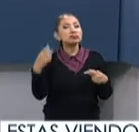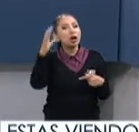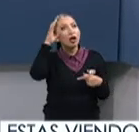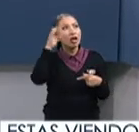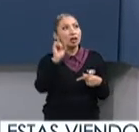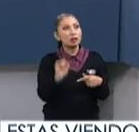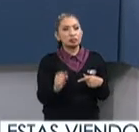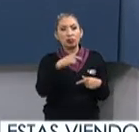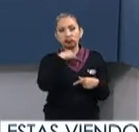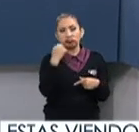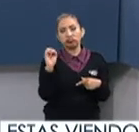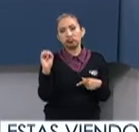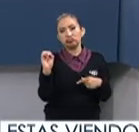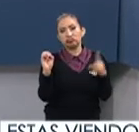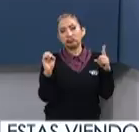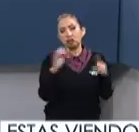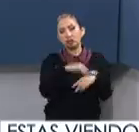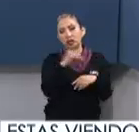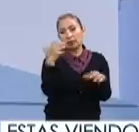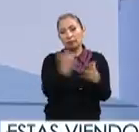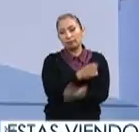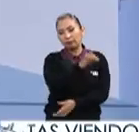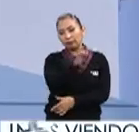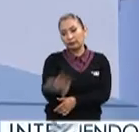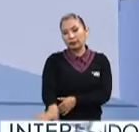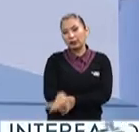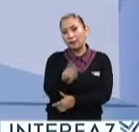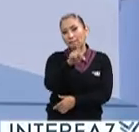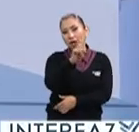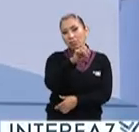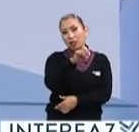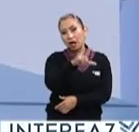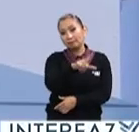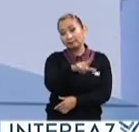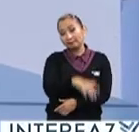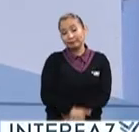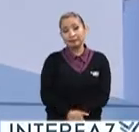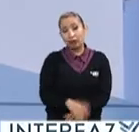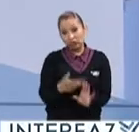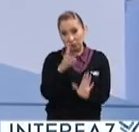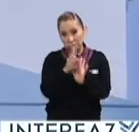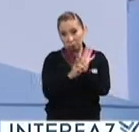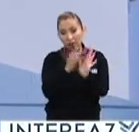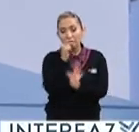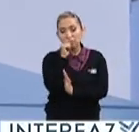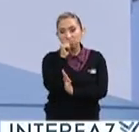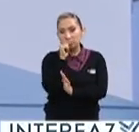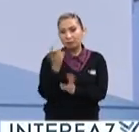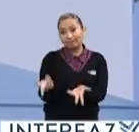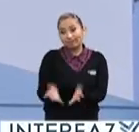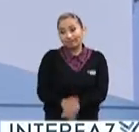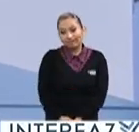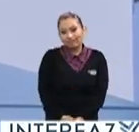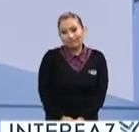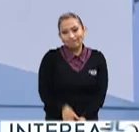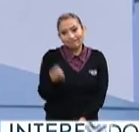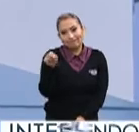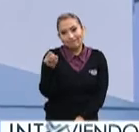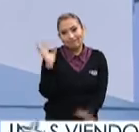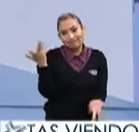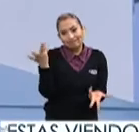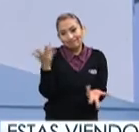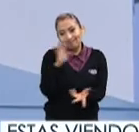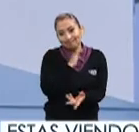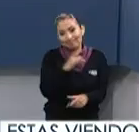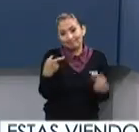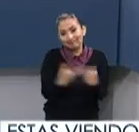Sur perdió 1-0 en contra de Suecia con anotación de penal. El VAR, otra vez el videoarbitraje ahí. Mira qué interesante. De las suyas. Esos